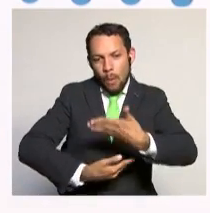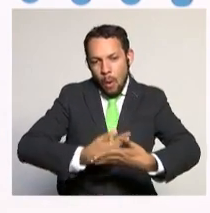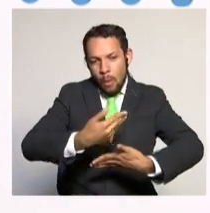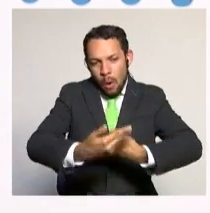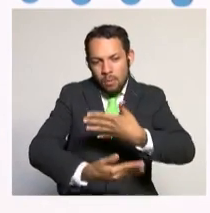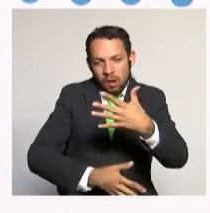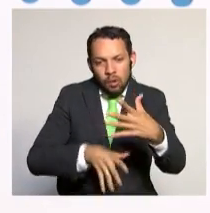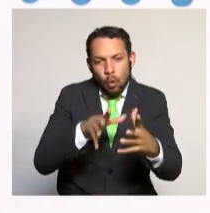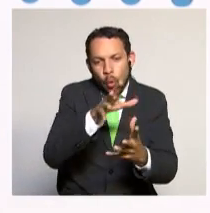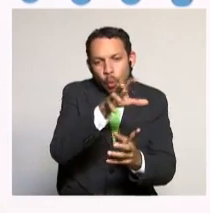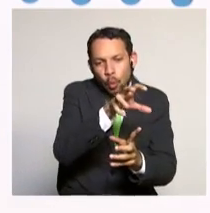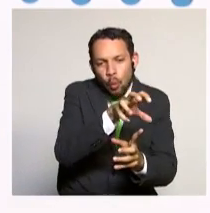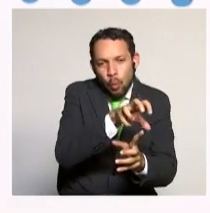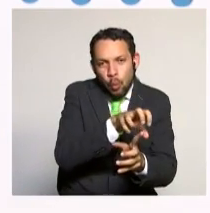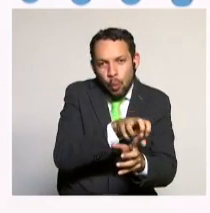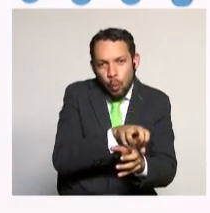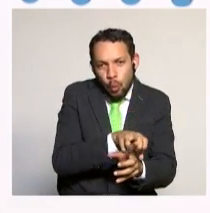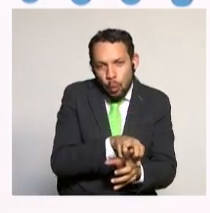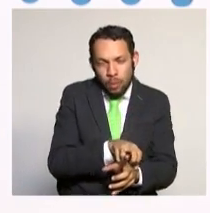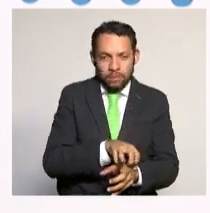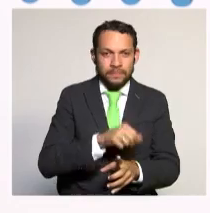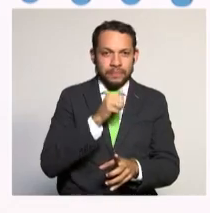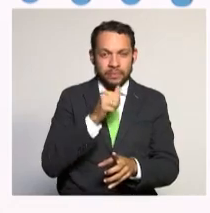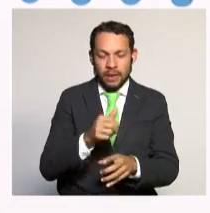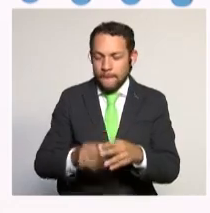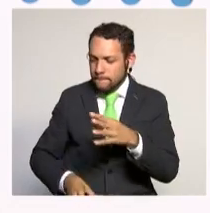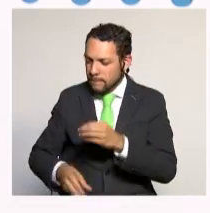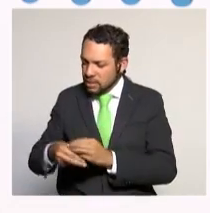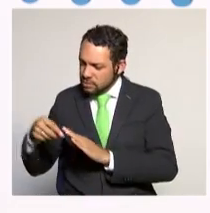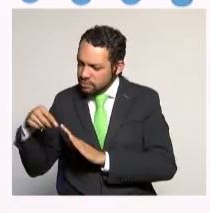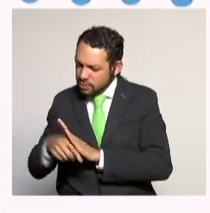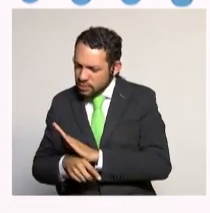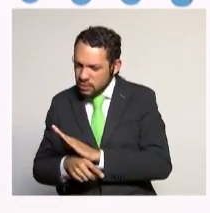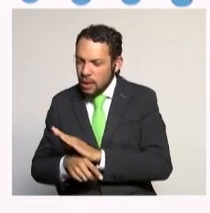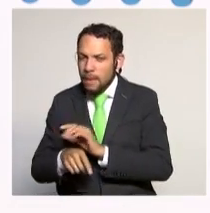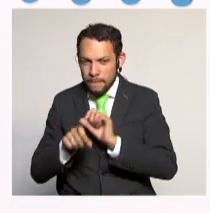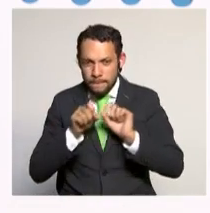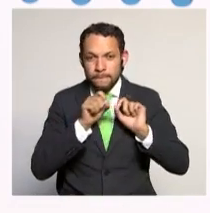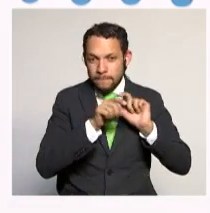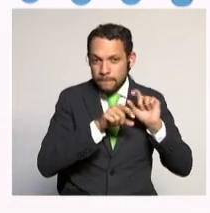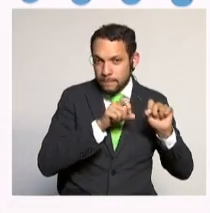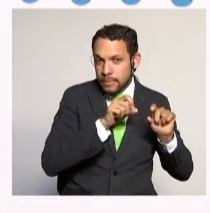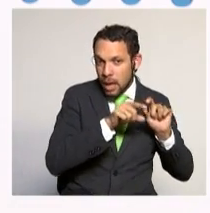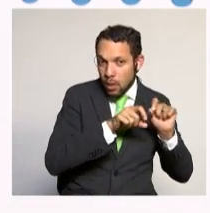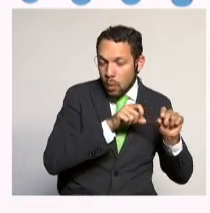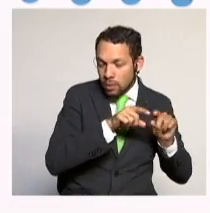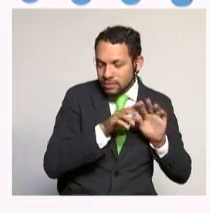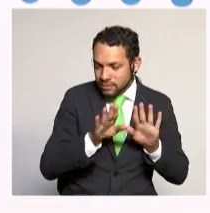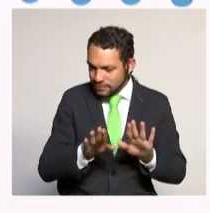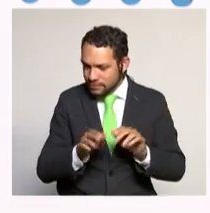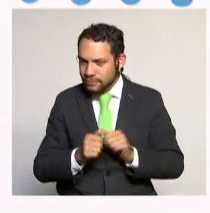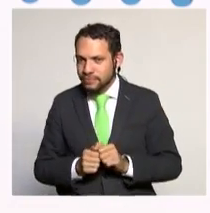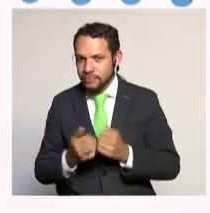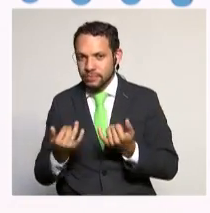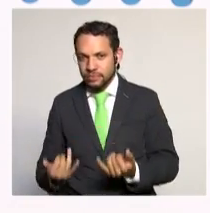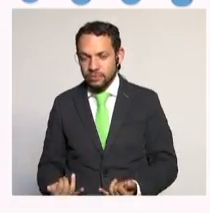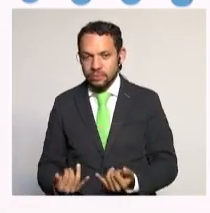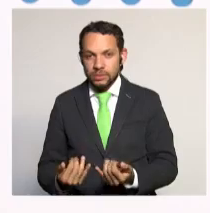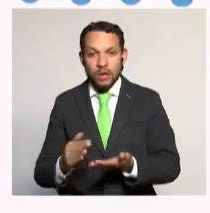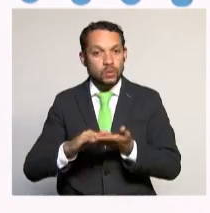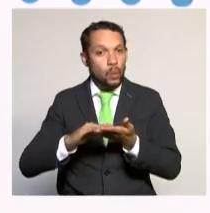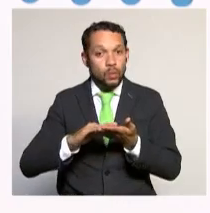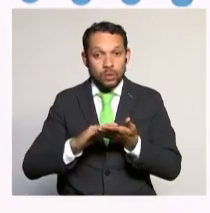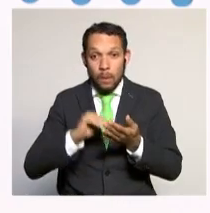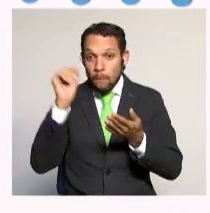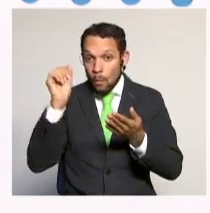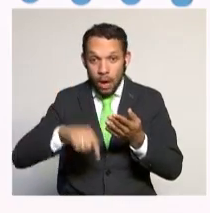progresiva que, infortunadamente, adelantándome un poco posiblemente a unas preguntas que se van a dar, no hay forma de recuperarla